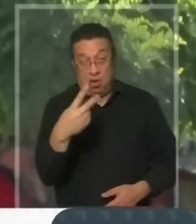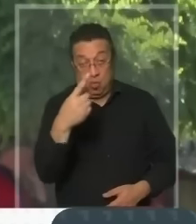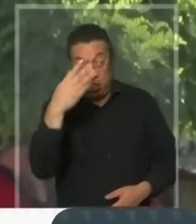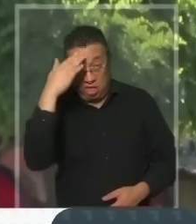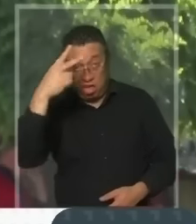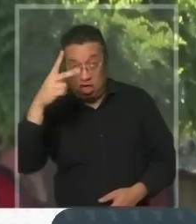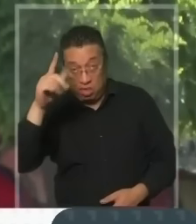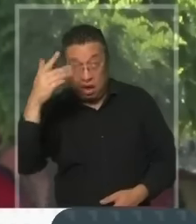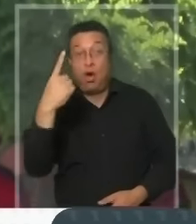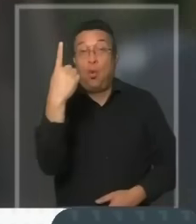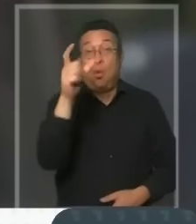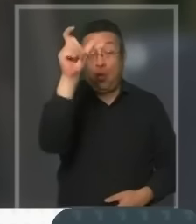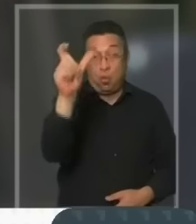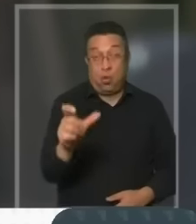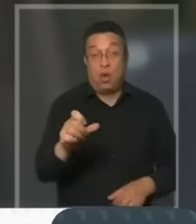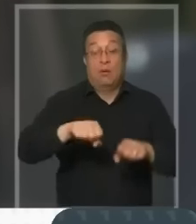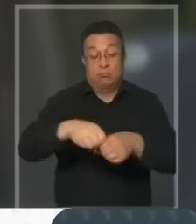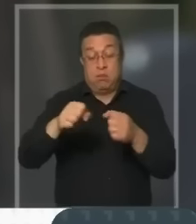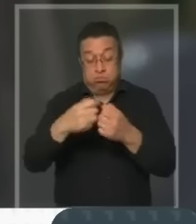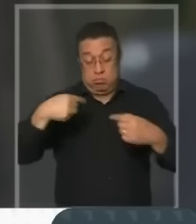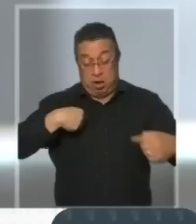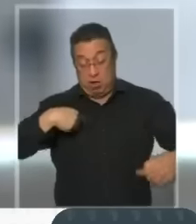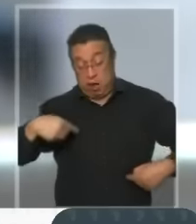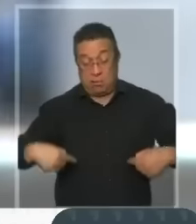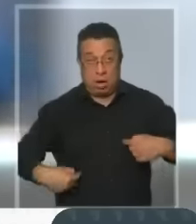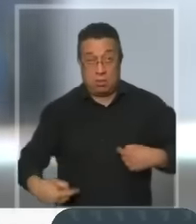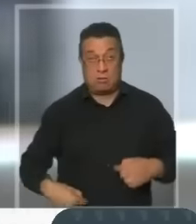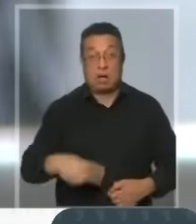esos pacientes, con múltiples fracturas, esperó desde